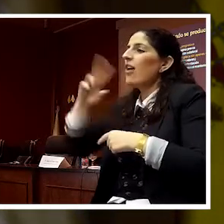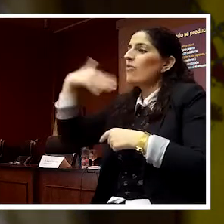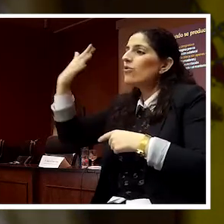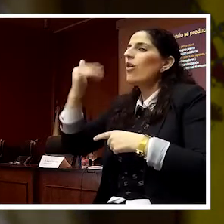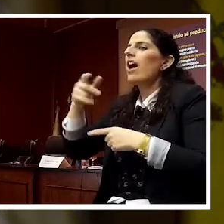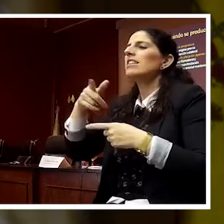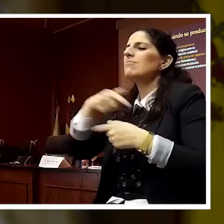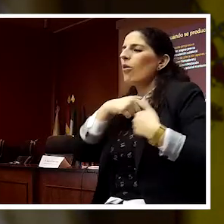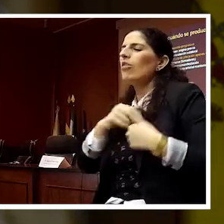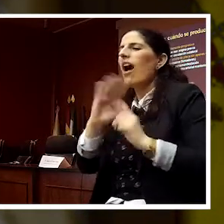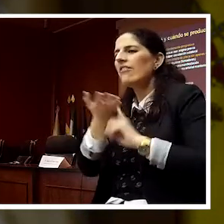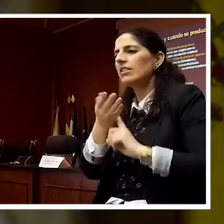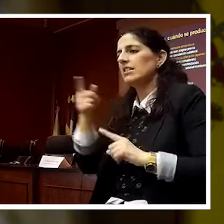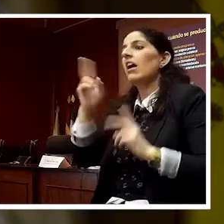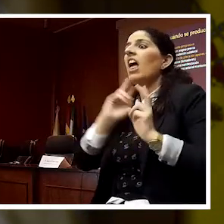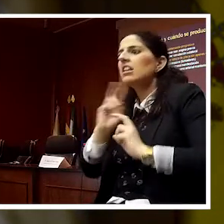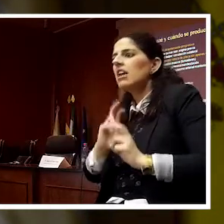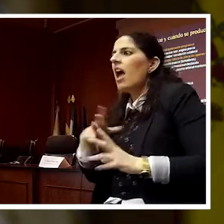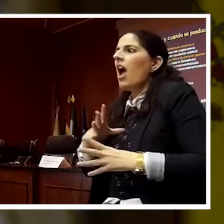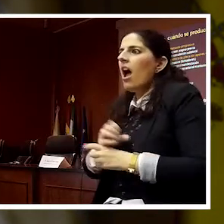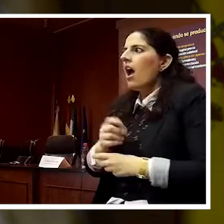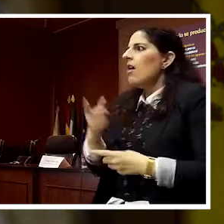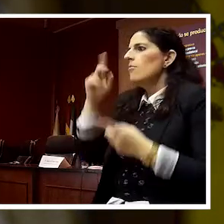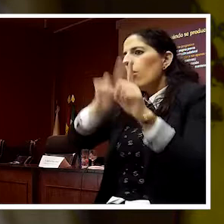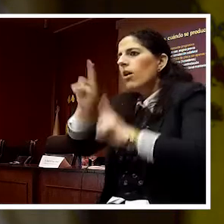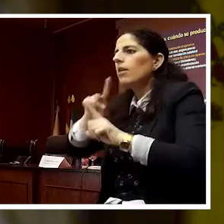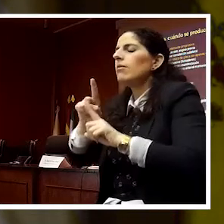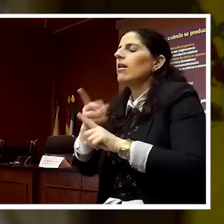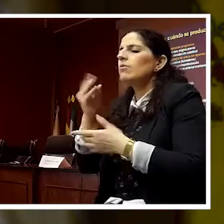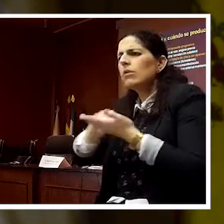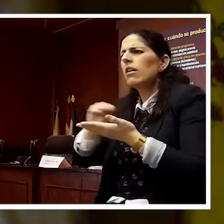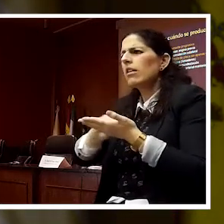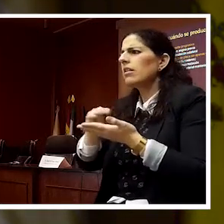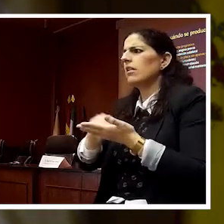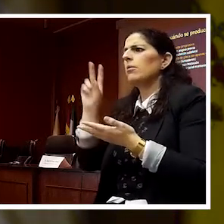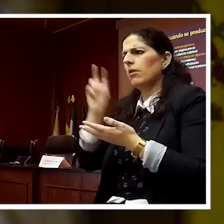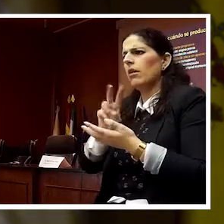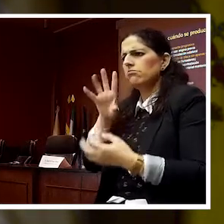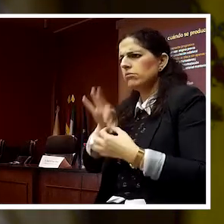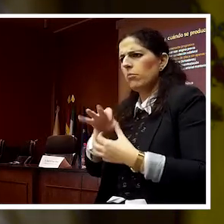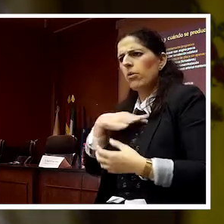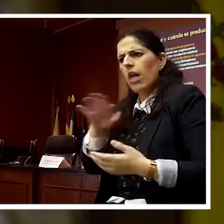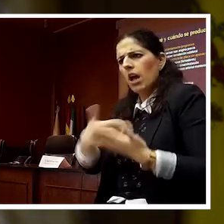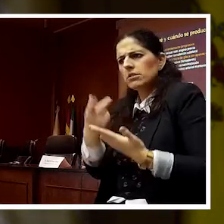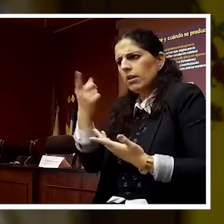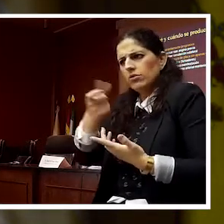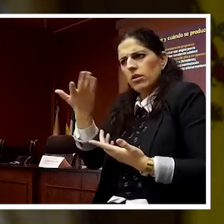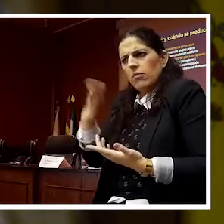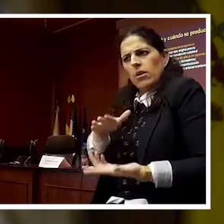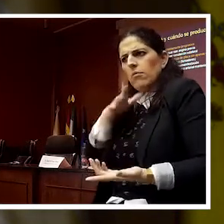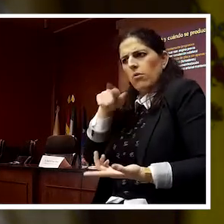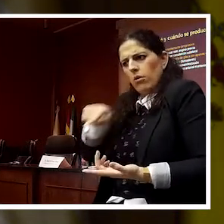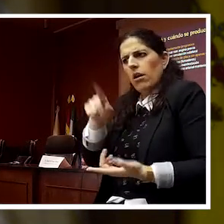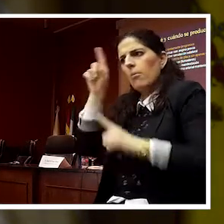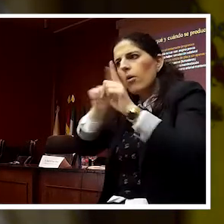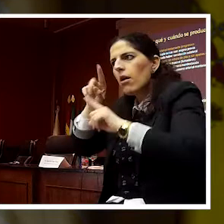el estrés, los disgustos. Muchas veces los disgustos son capaces de matar a las personas, precisamente